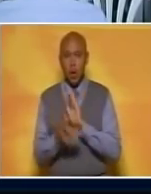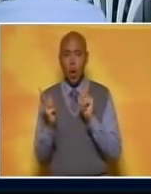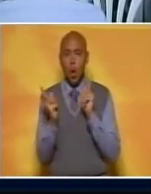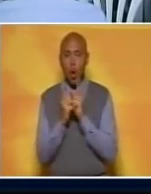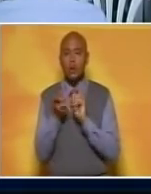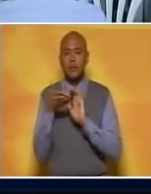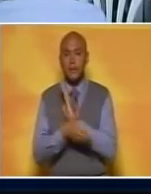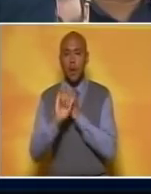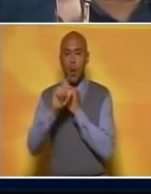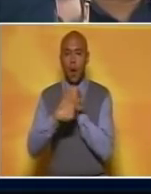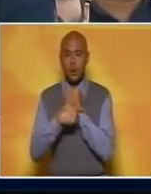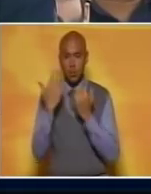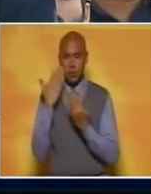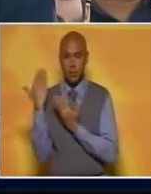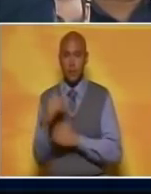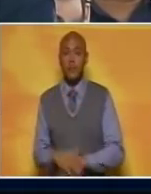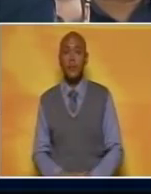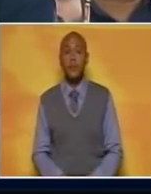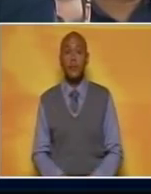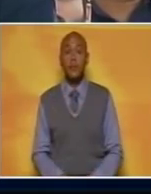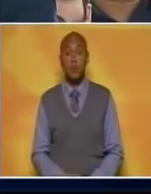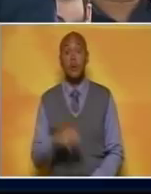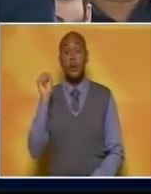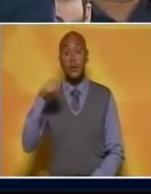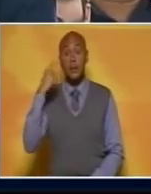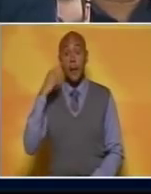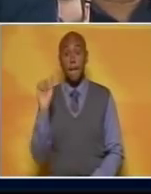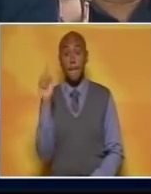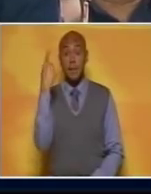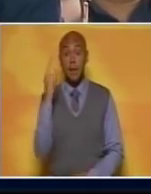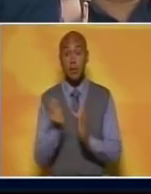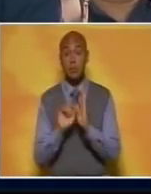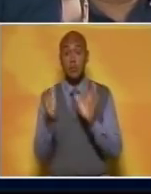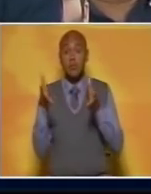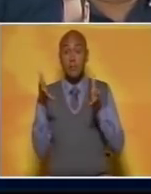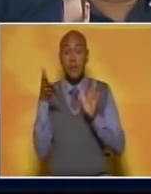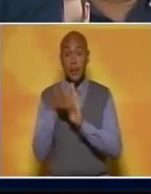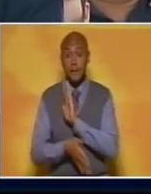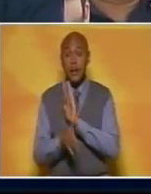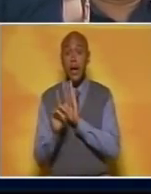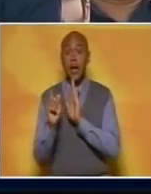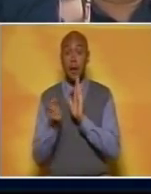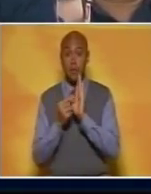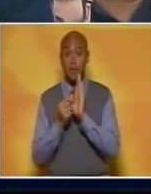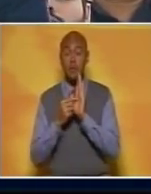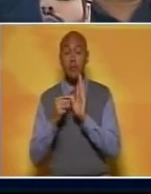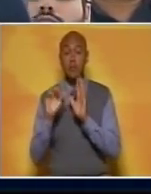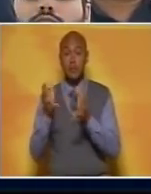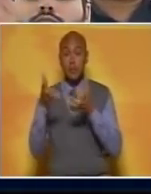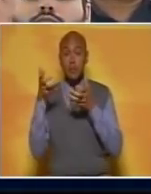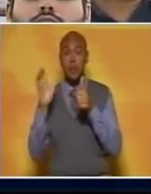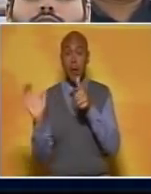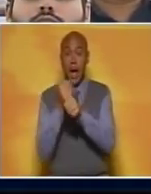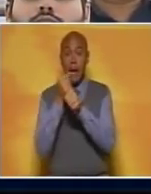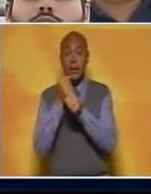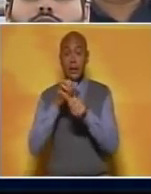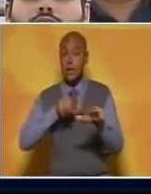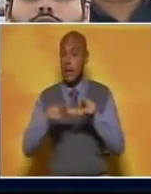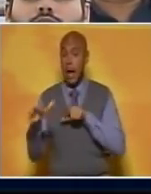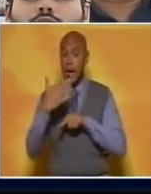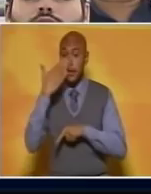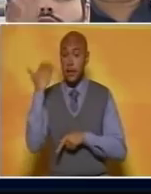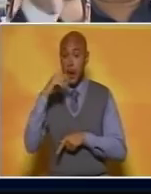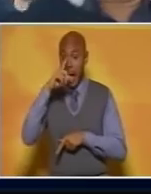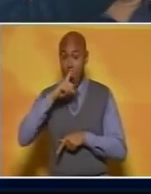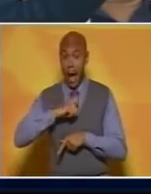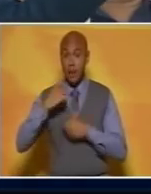dicho Guaidó en este acto. Creo que la principal conquista, el principal logro que hemos tenido